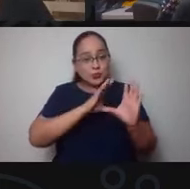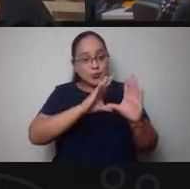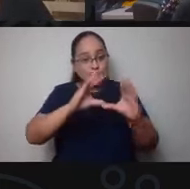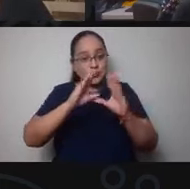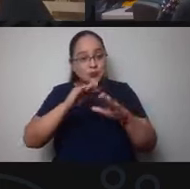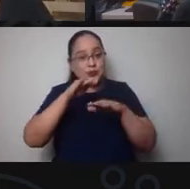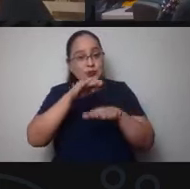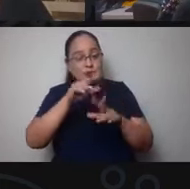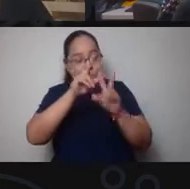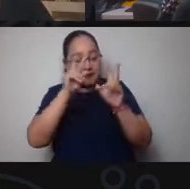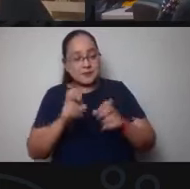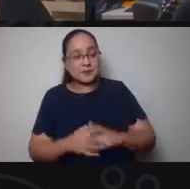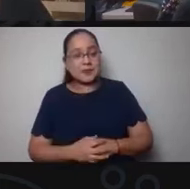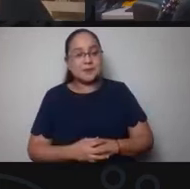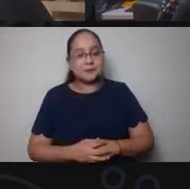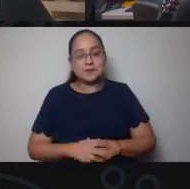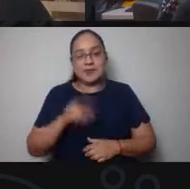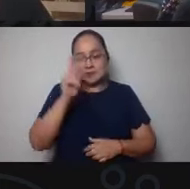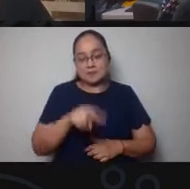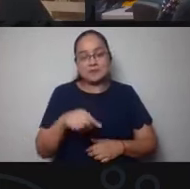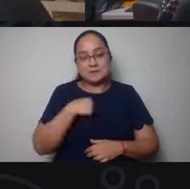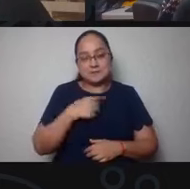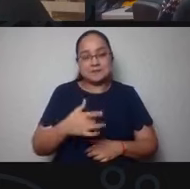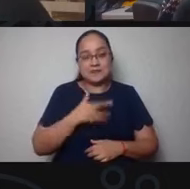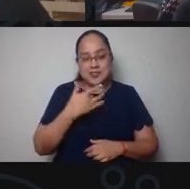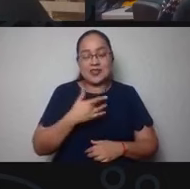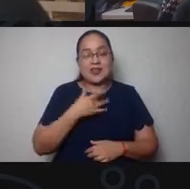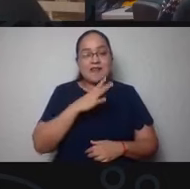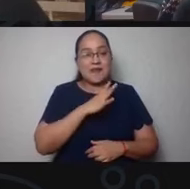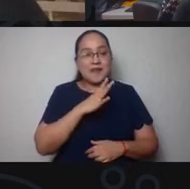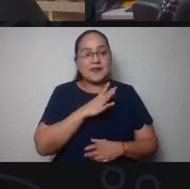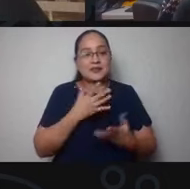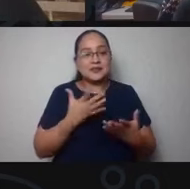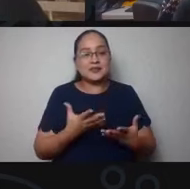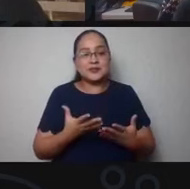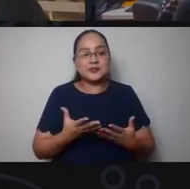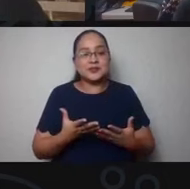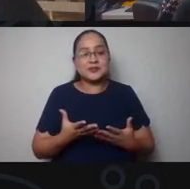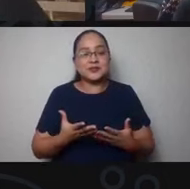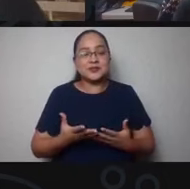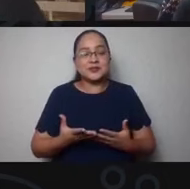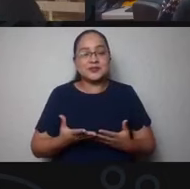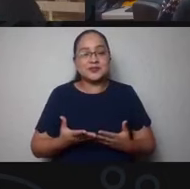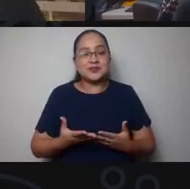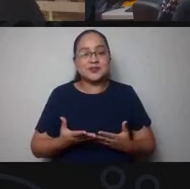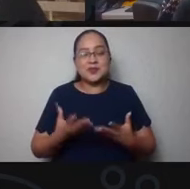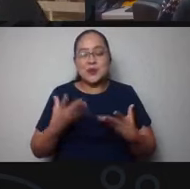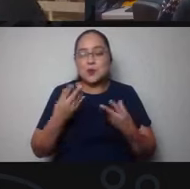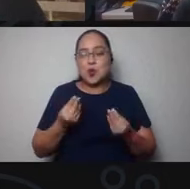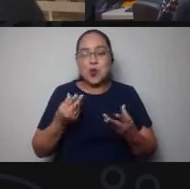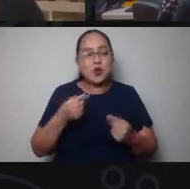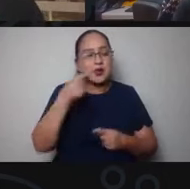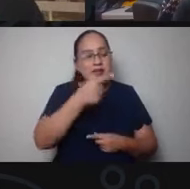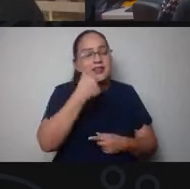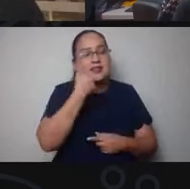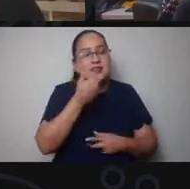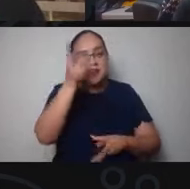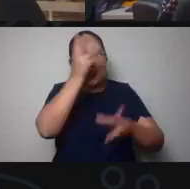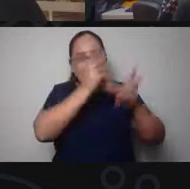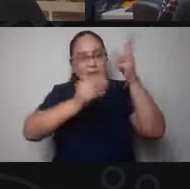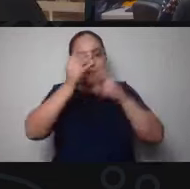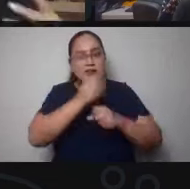sobre este tema. Entonces, me parece que pues hay mucha, ¿sabes qué? Hay muchas ganas de aprender y yo creo que